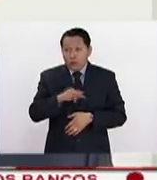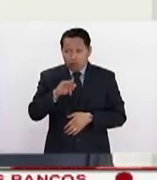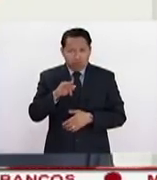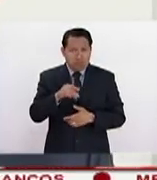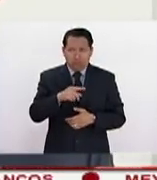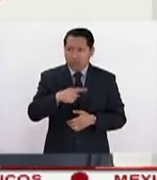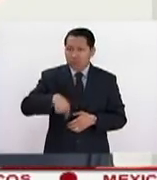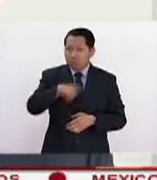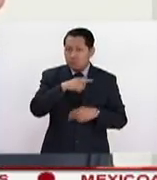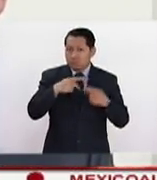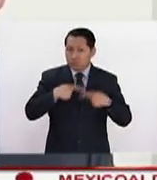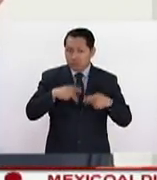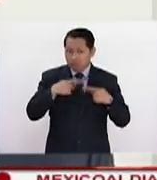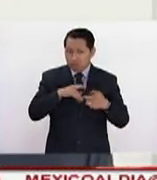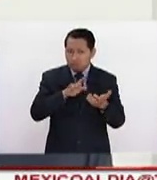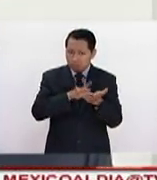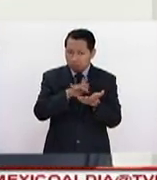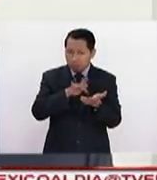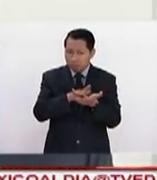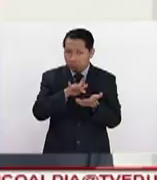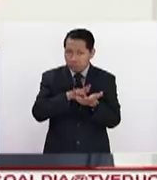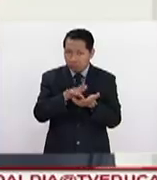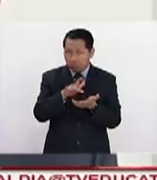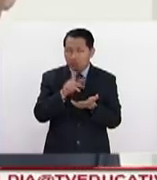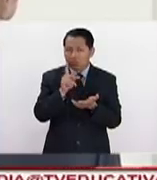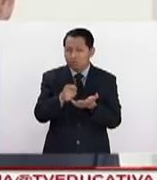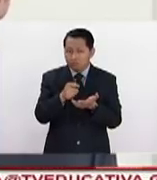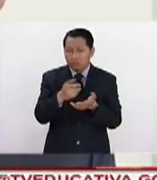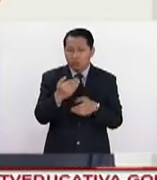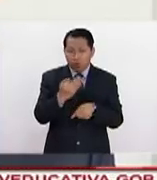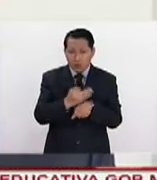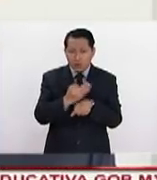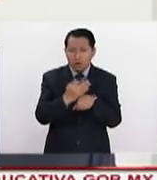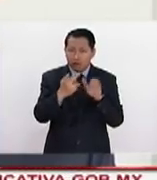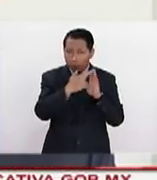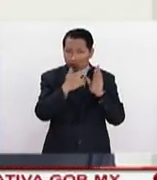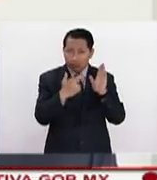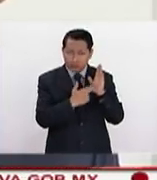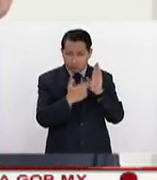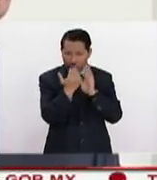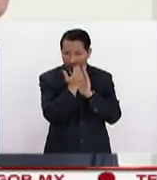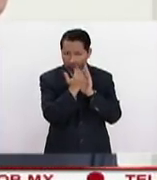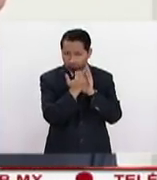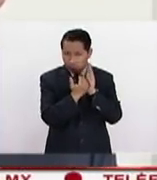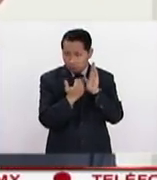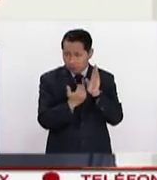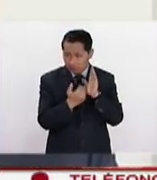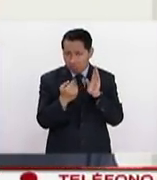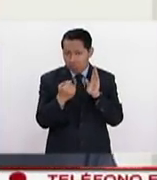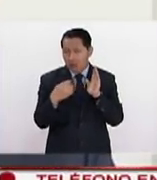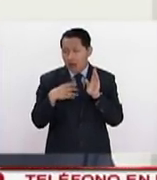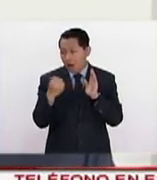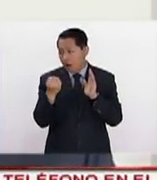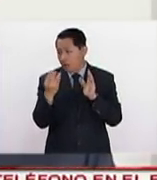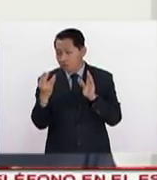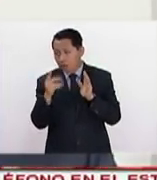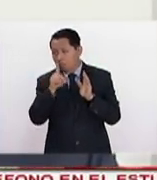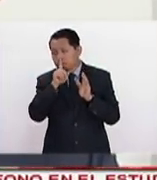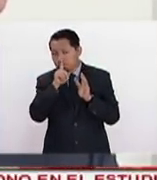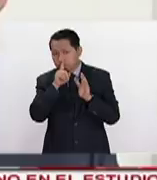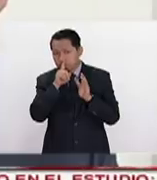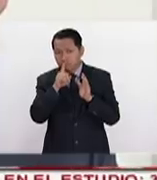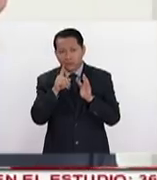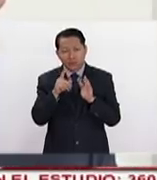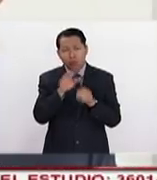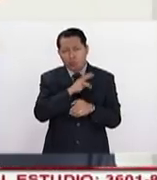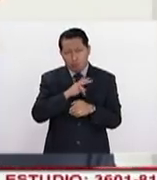que hasta ahora, de acuerdo con los lineamientos, son improcedentes, ¿sí?, se revisen uno por uno